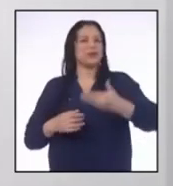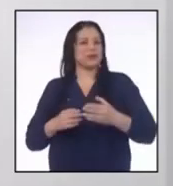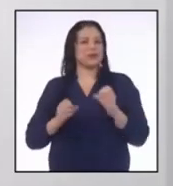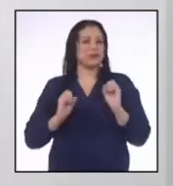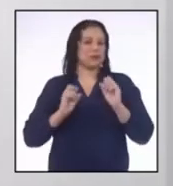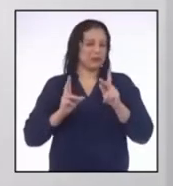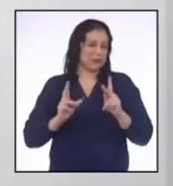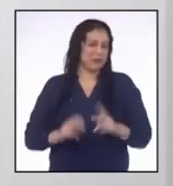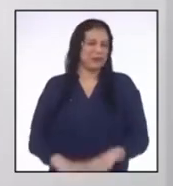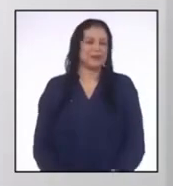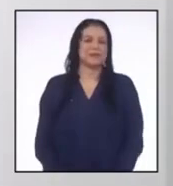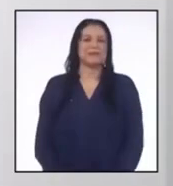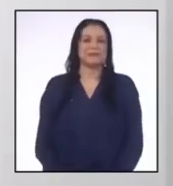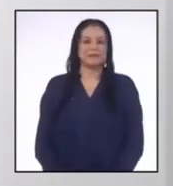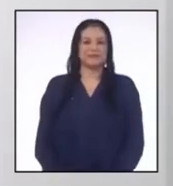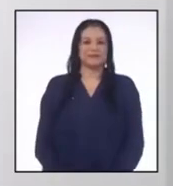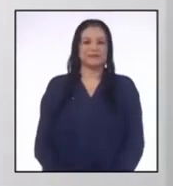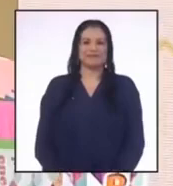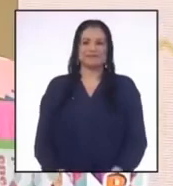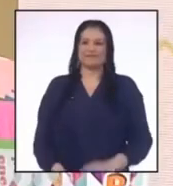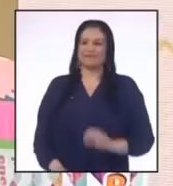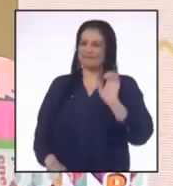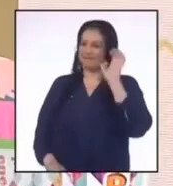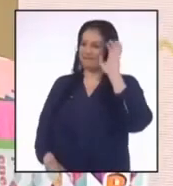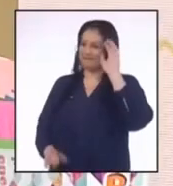próxima oportunidad.